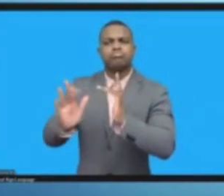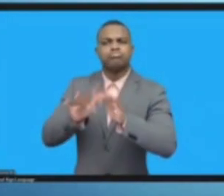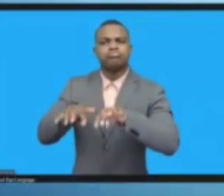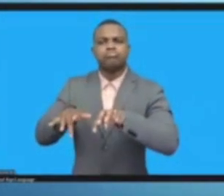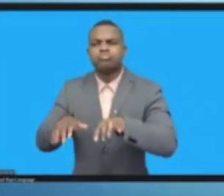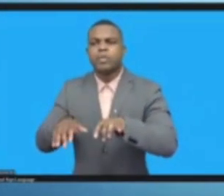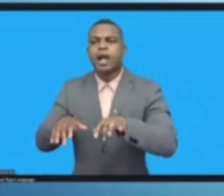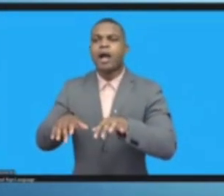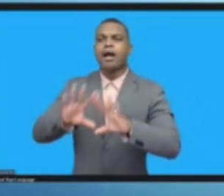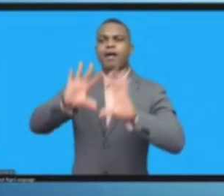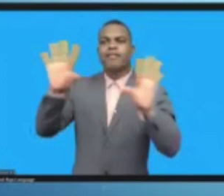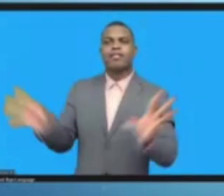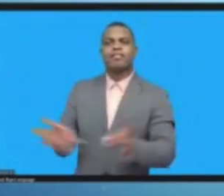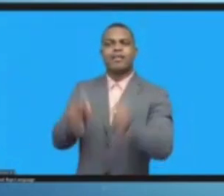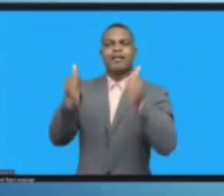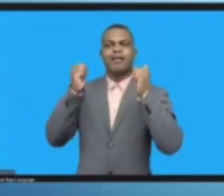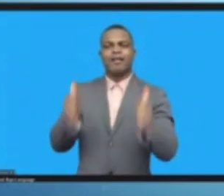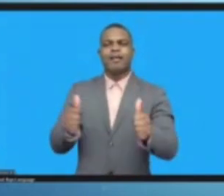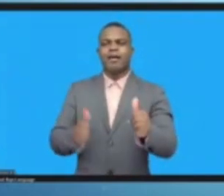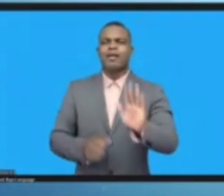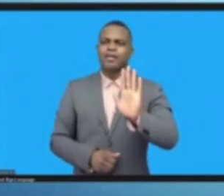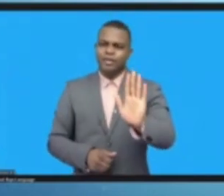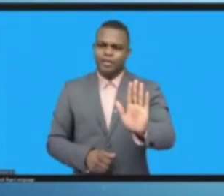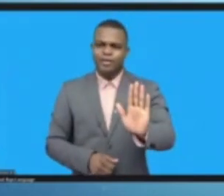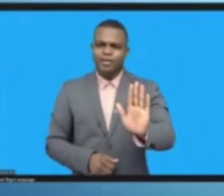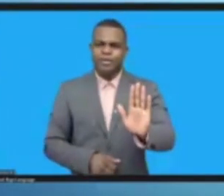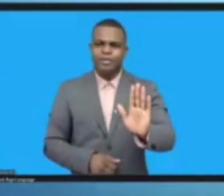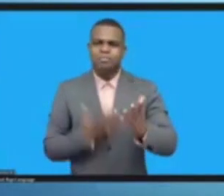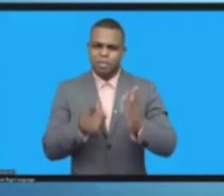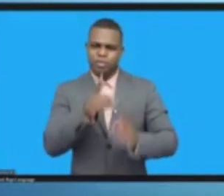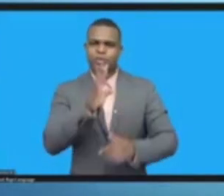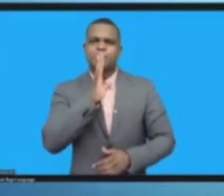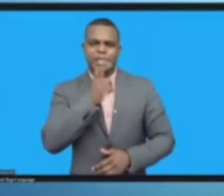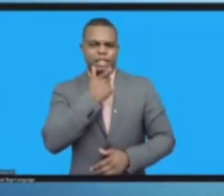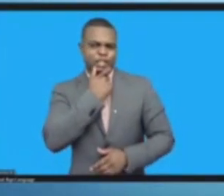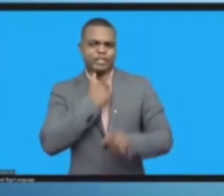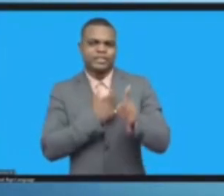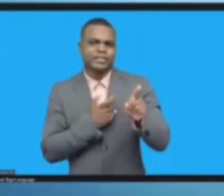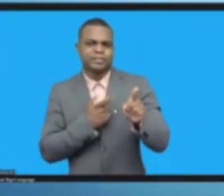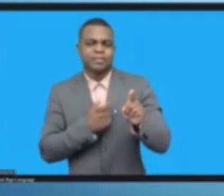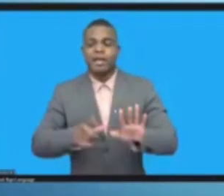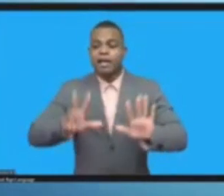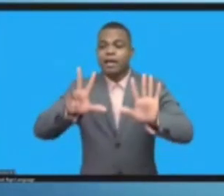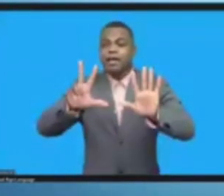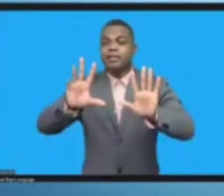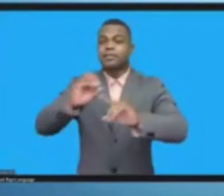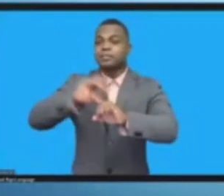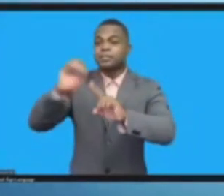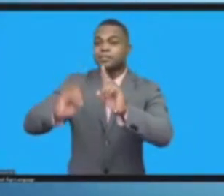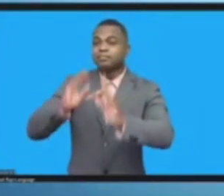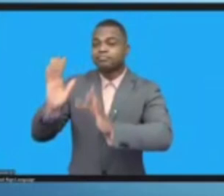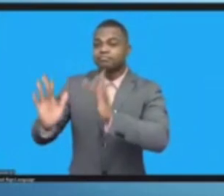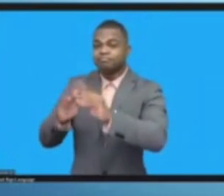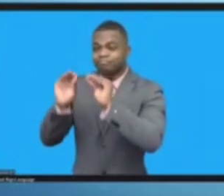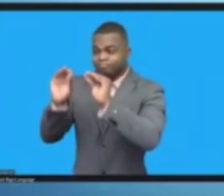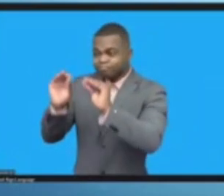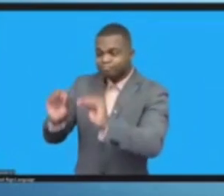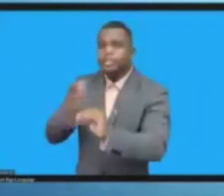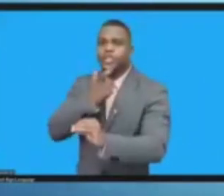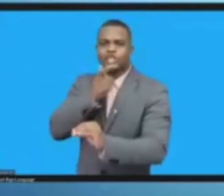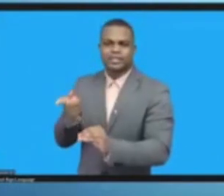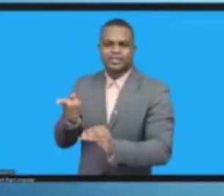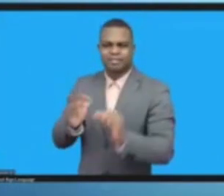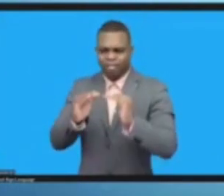material está en inglés pero hay muchas personas en el mundo que no hablan en inglés el próximo cambio que veremos en internet